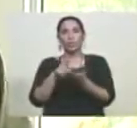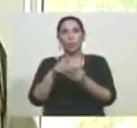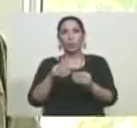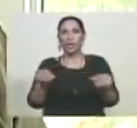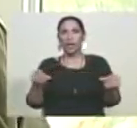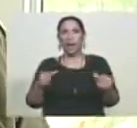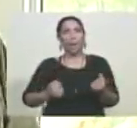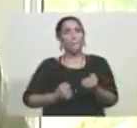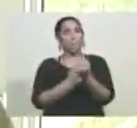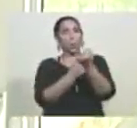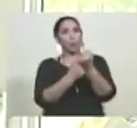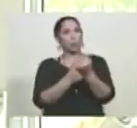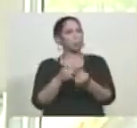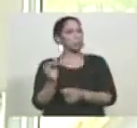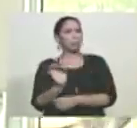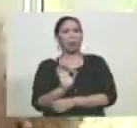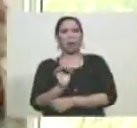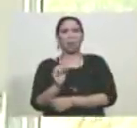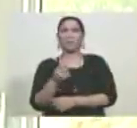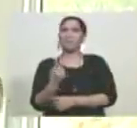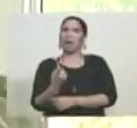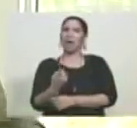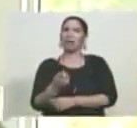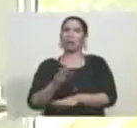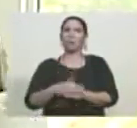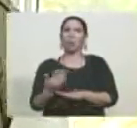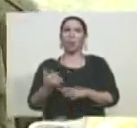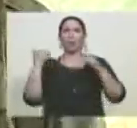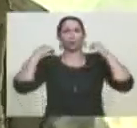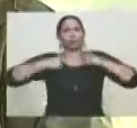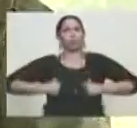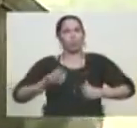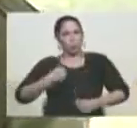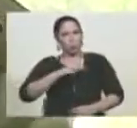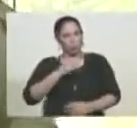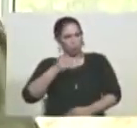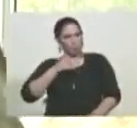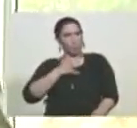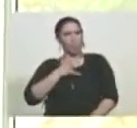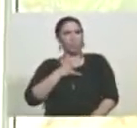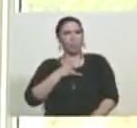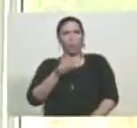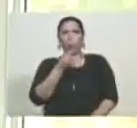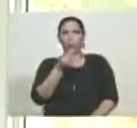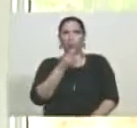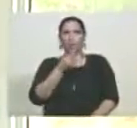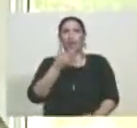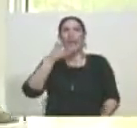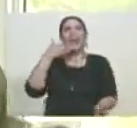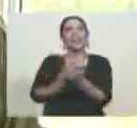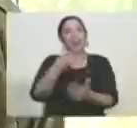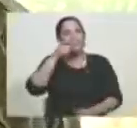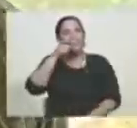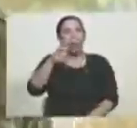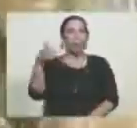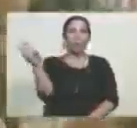pero no nos hizo falta. Porque todavía cargamos comida ahí. Gracias al pueblo de Venezuela.